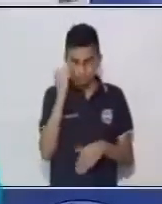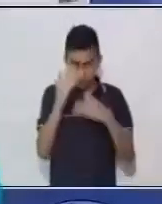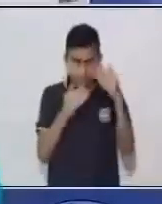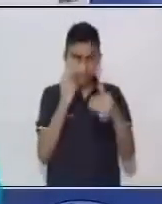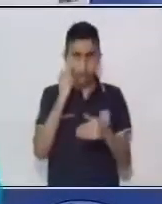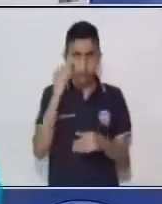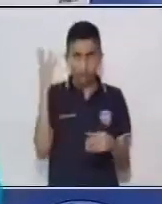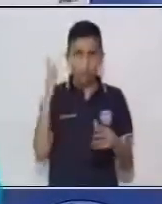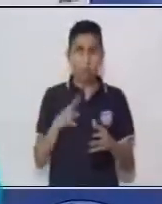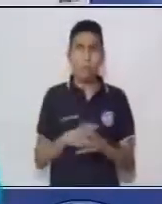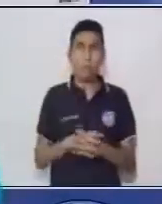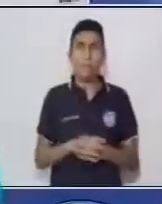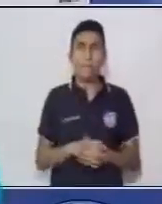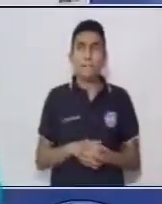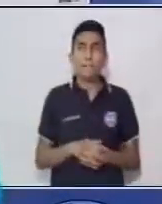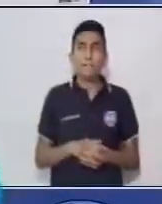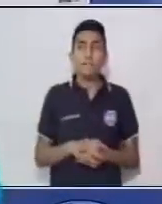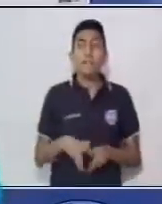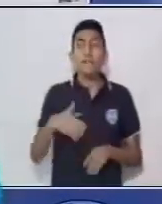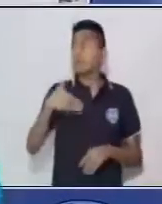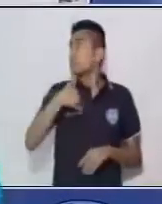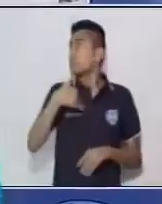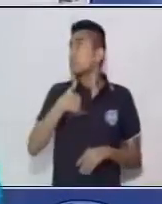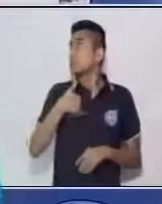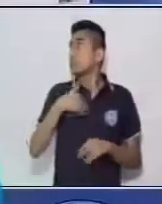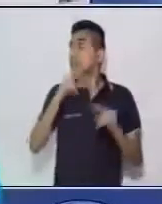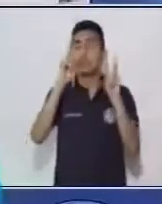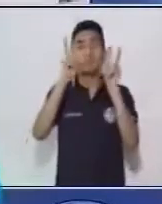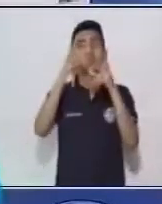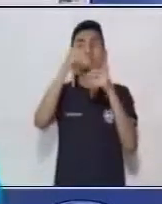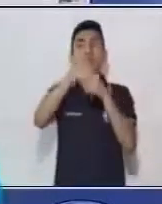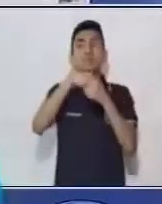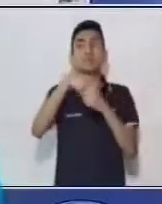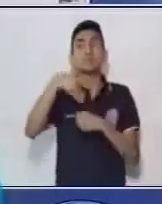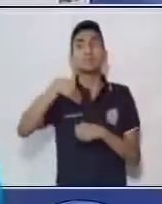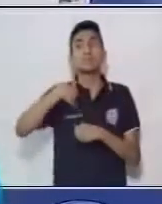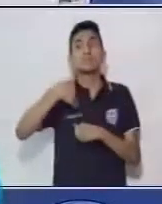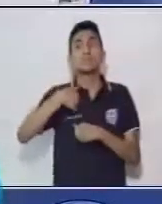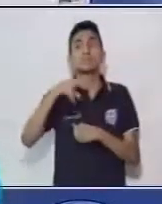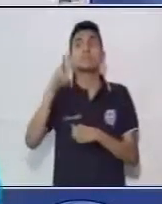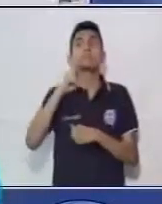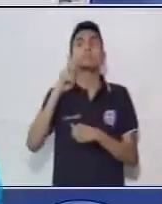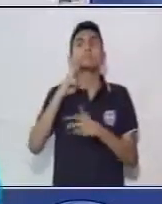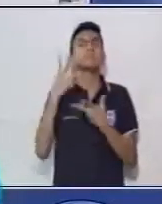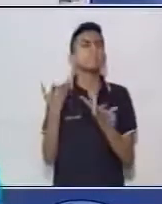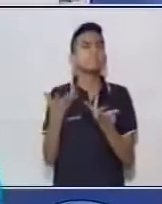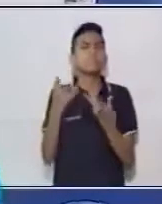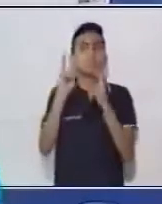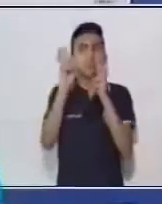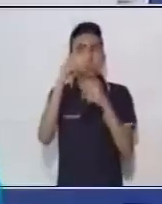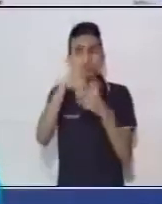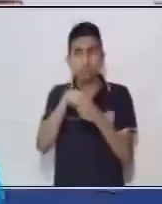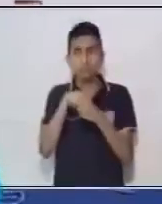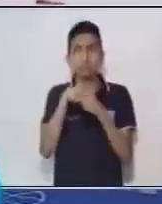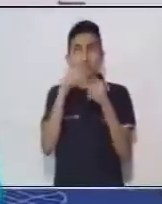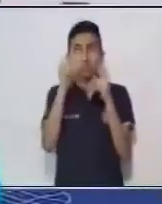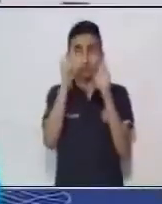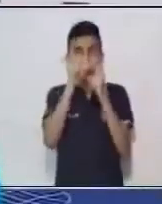detenidamente. Tenemos el verbo y comenzamos con la